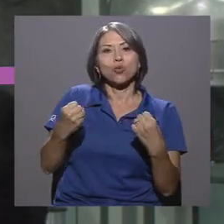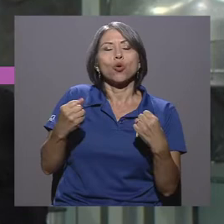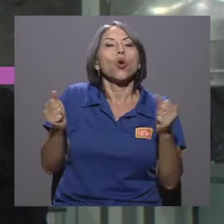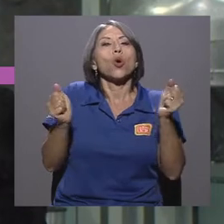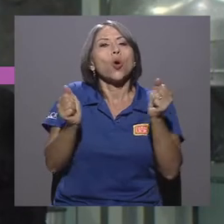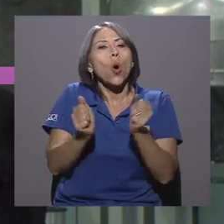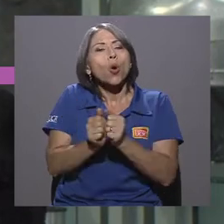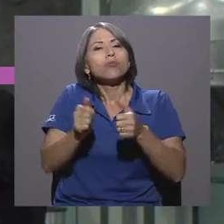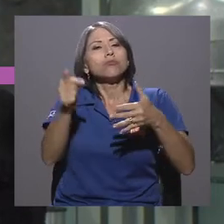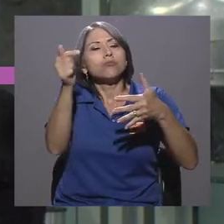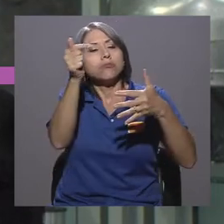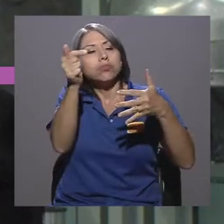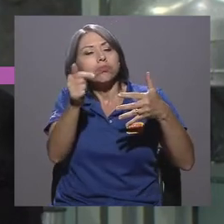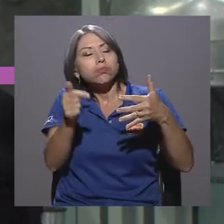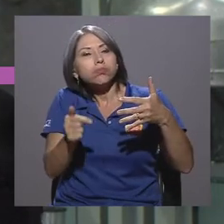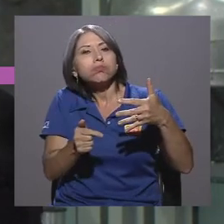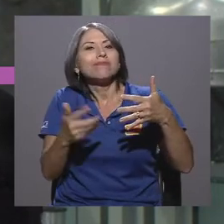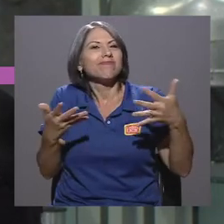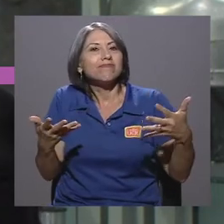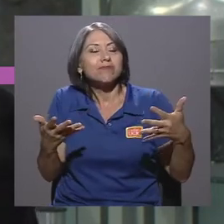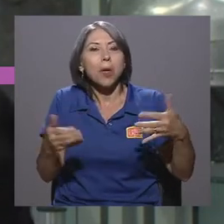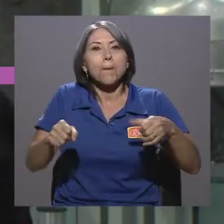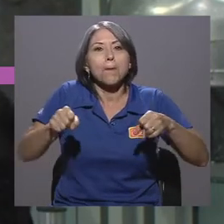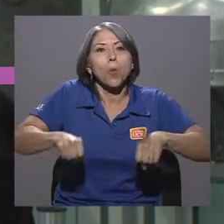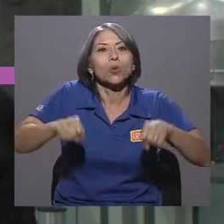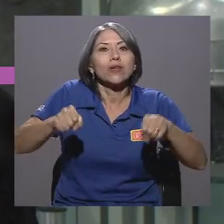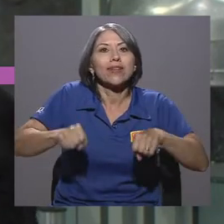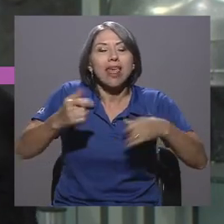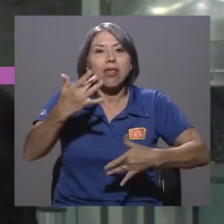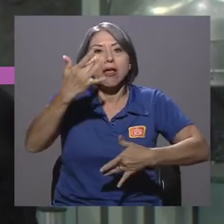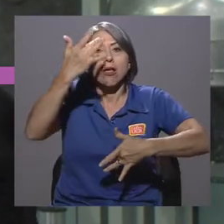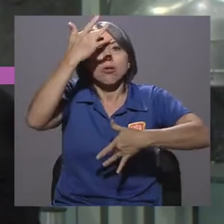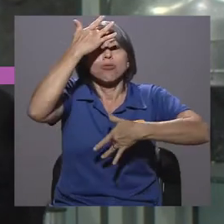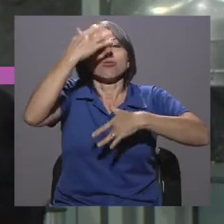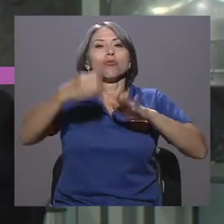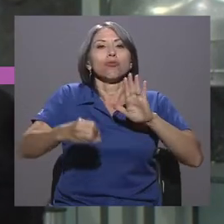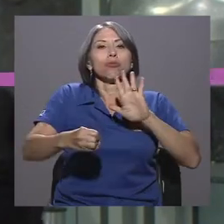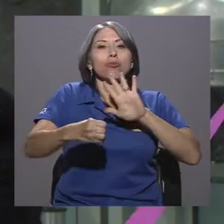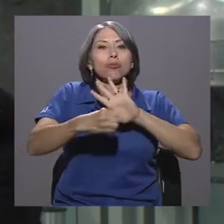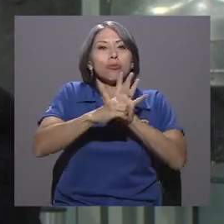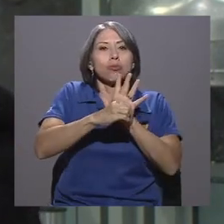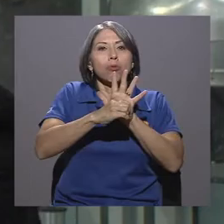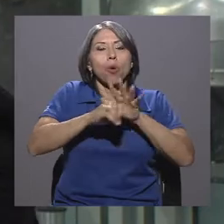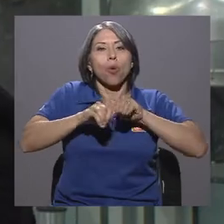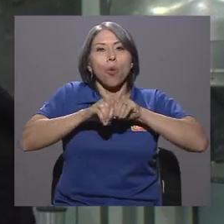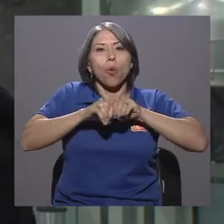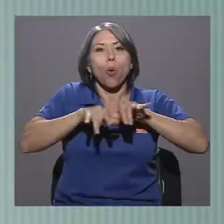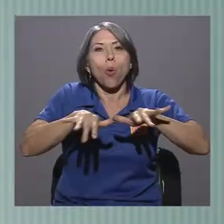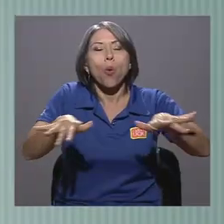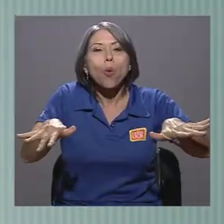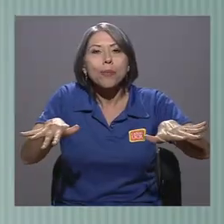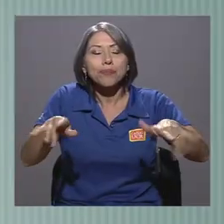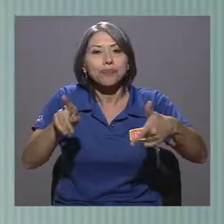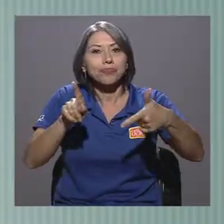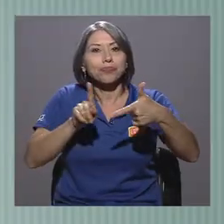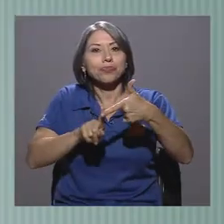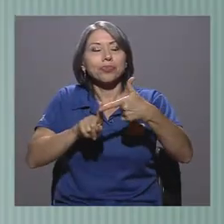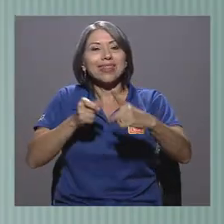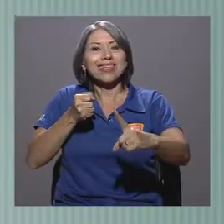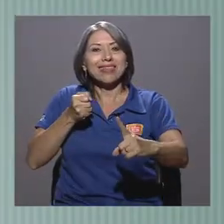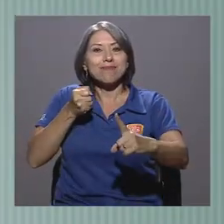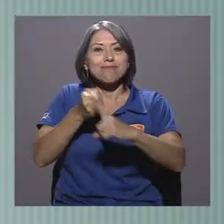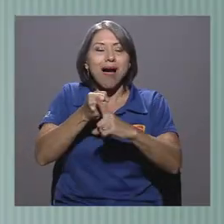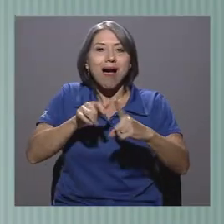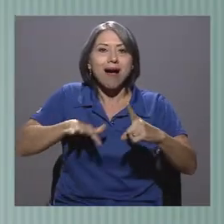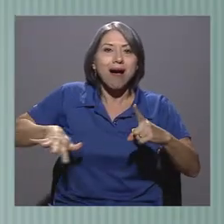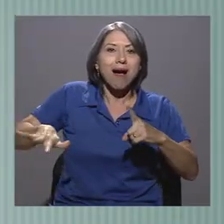parámetros. Uno es la probabilidad de propagación del virus. El otro es el impacto que puede tener